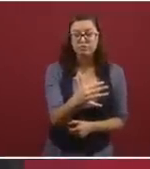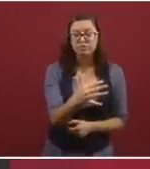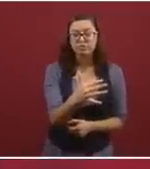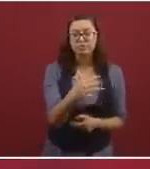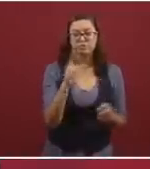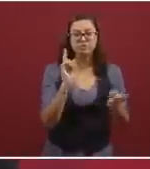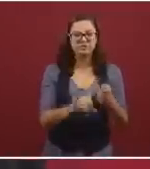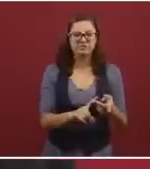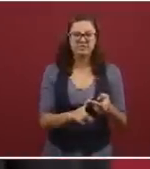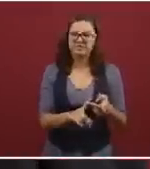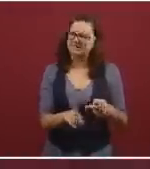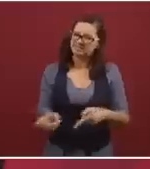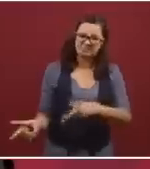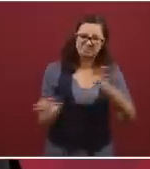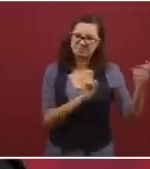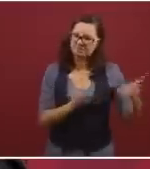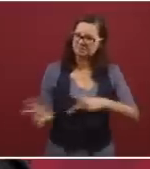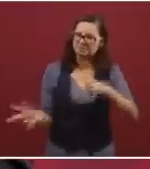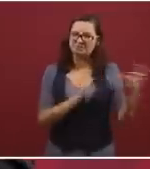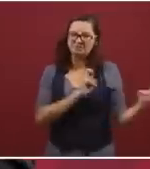el bandidaje oficial,